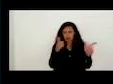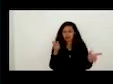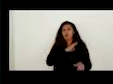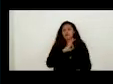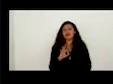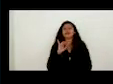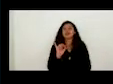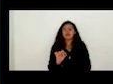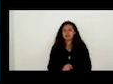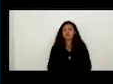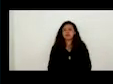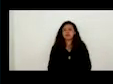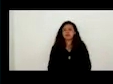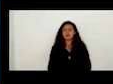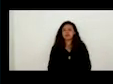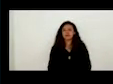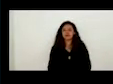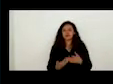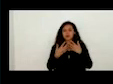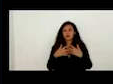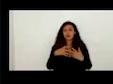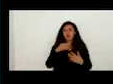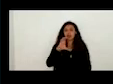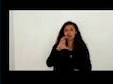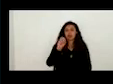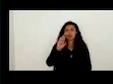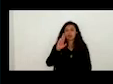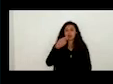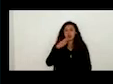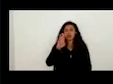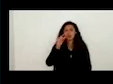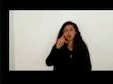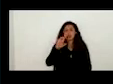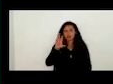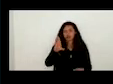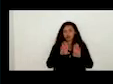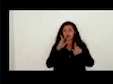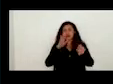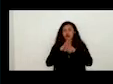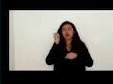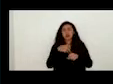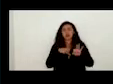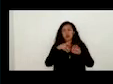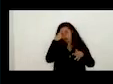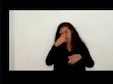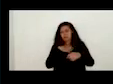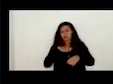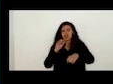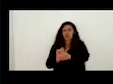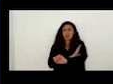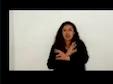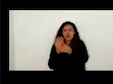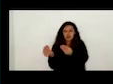las funciones de los carbohidratos? Brindarme la energía para realizar todas mis actividades y, sobre